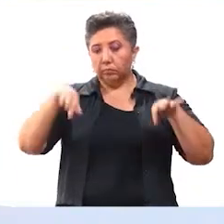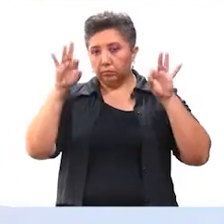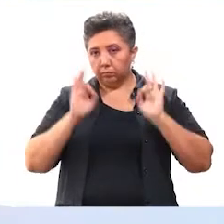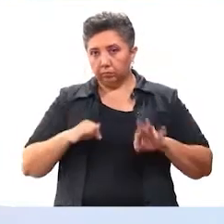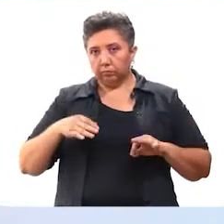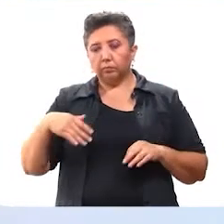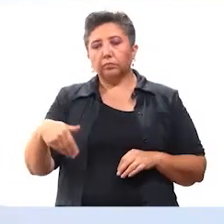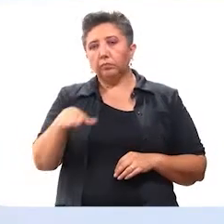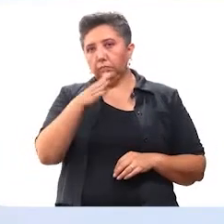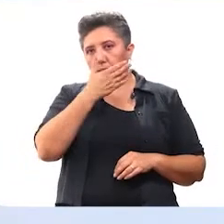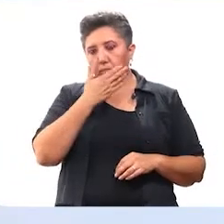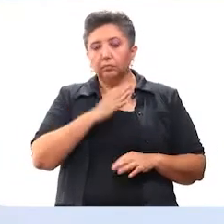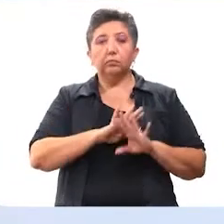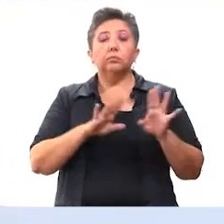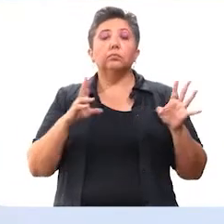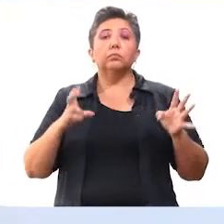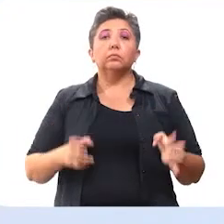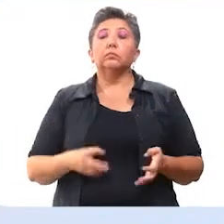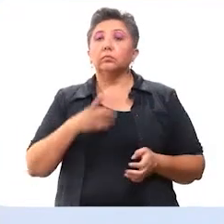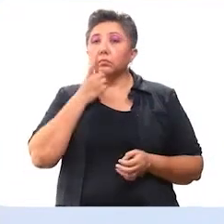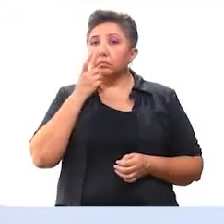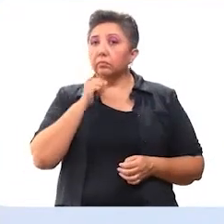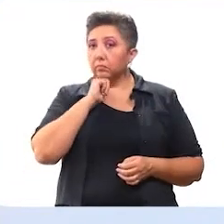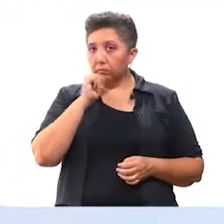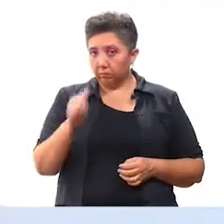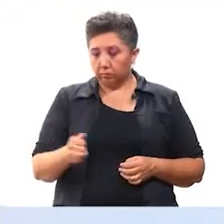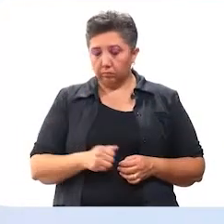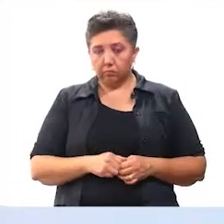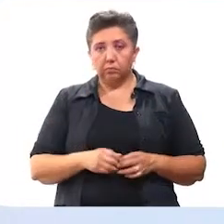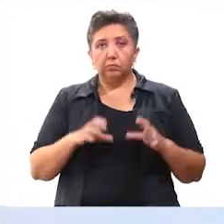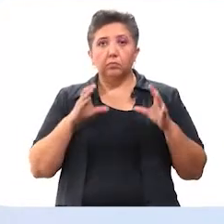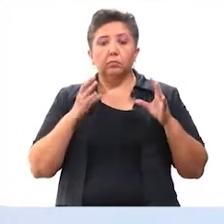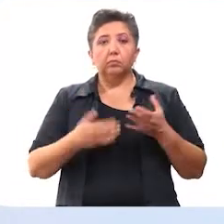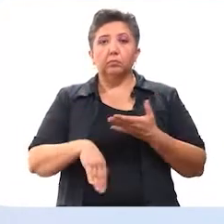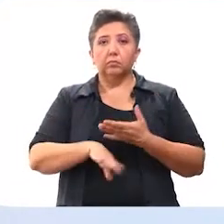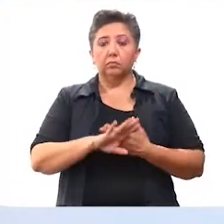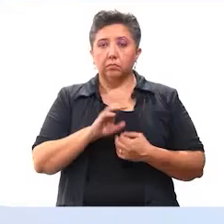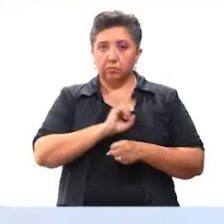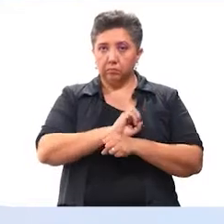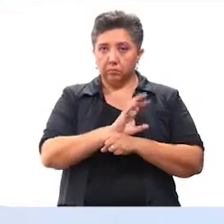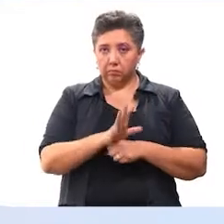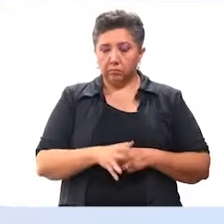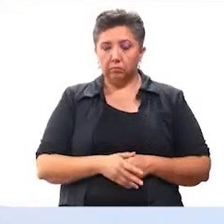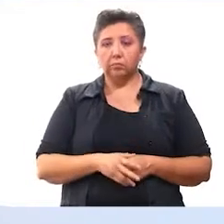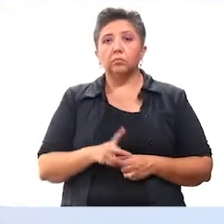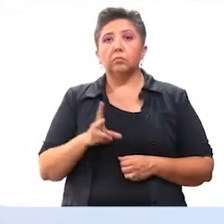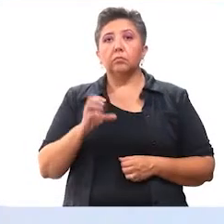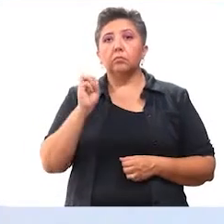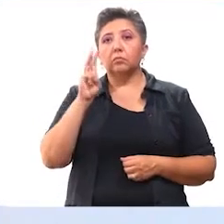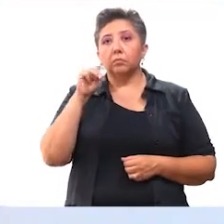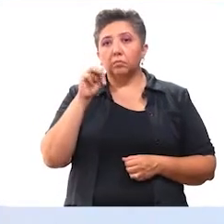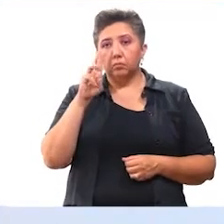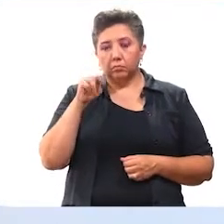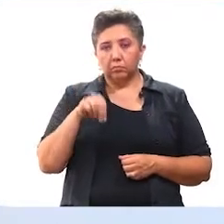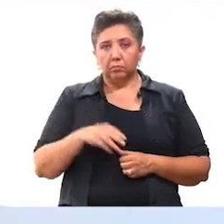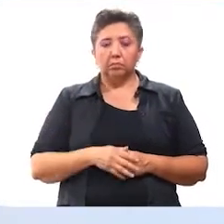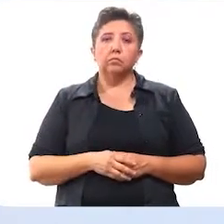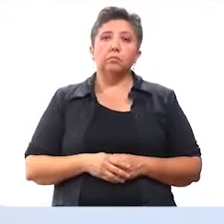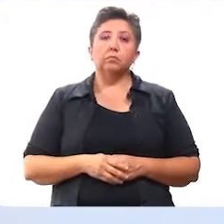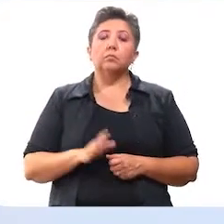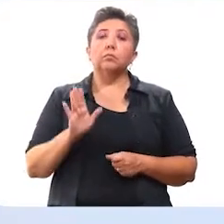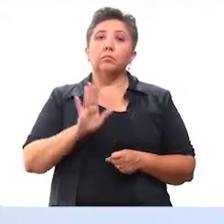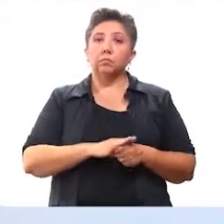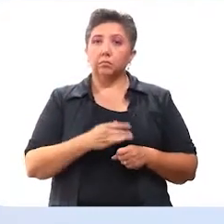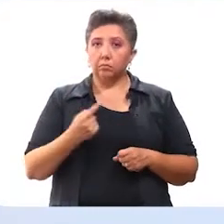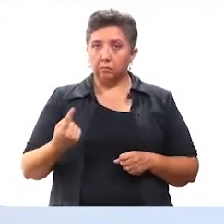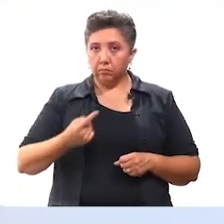o pañoletas, ya que está descrito que no brindan ninguna protección contra el COVID, incluida la variante Omicron, por